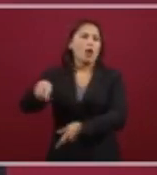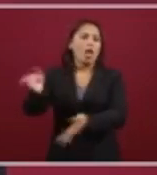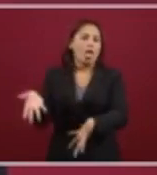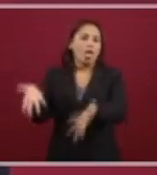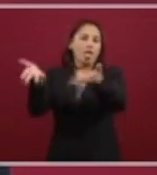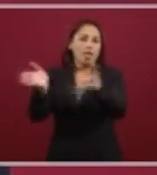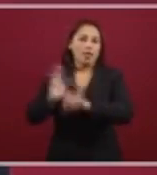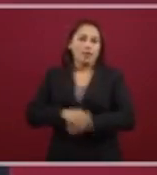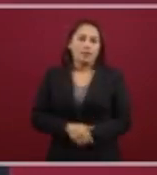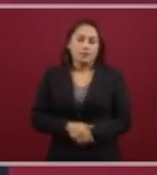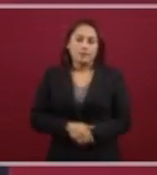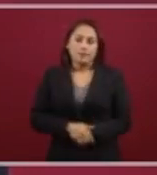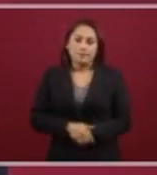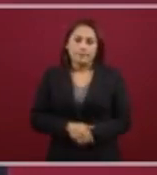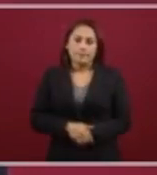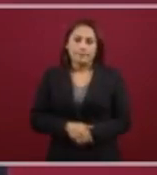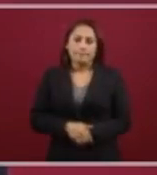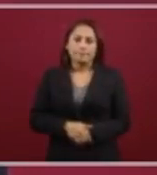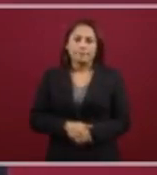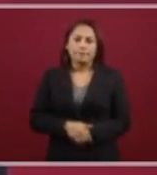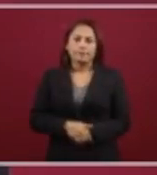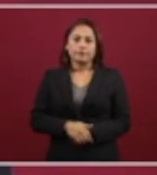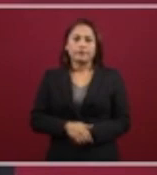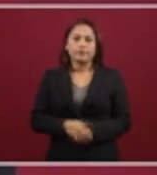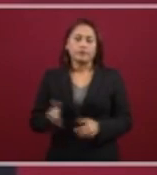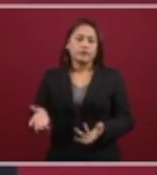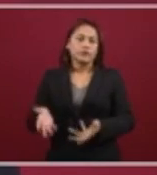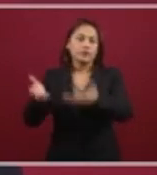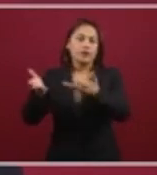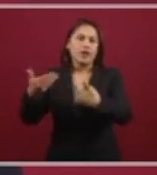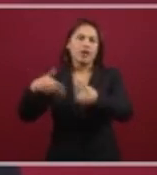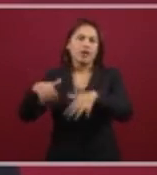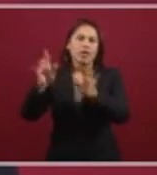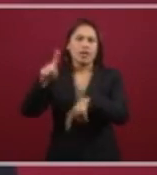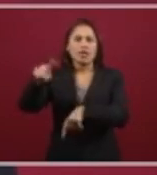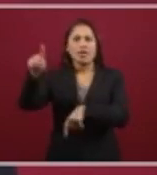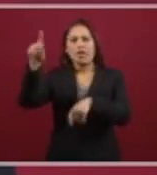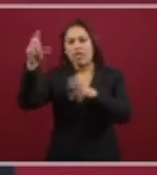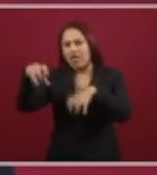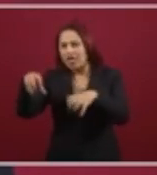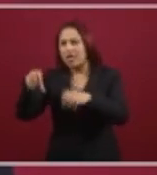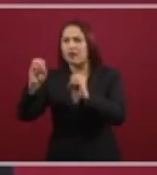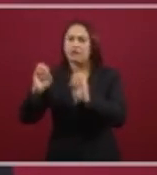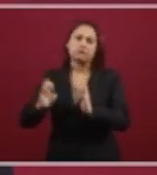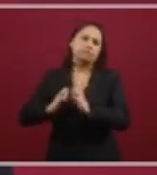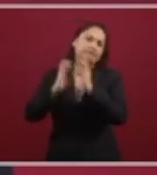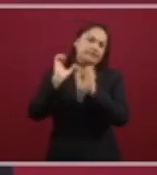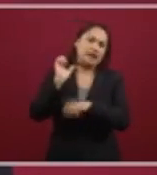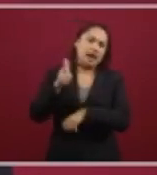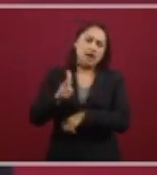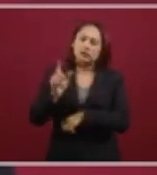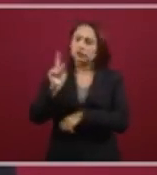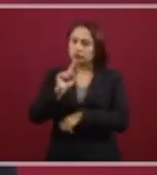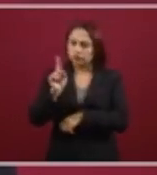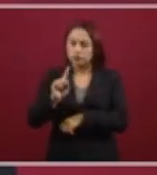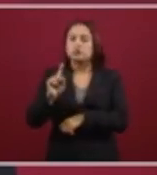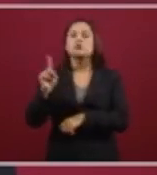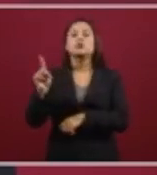sujetos a las determinaciones de las lluvias, sino también ir asistiéndolos con algún manejo